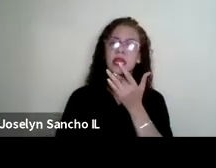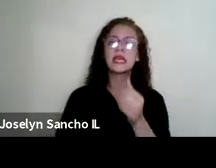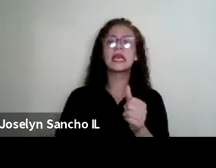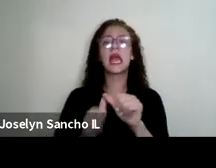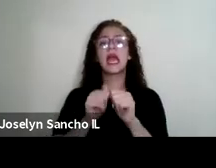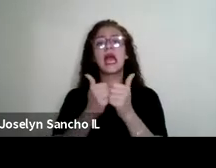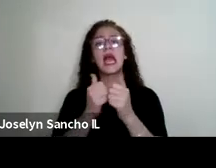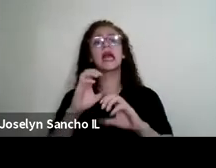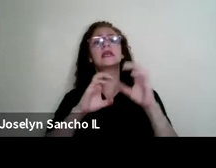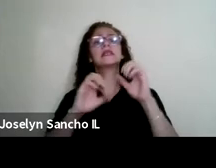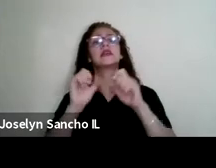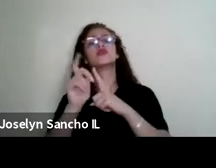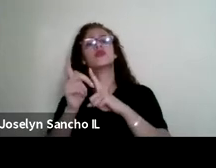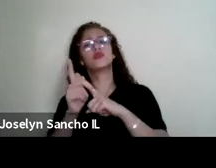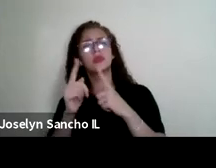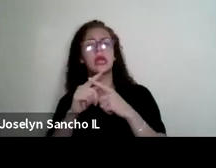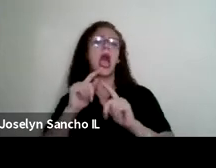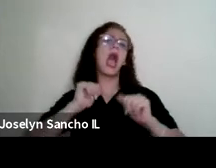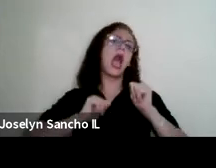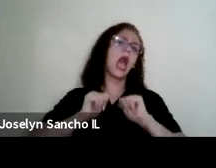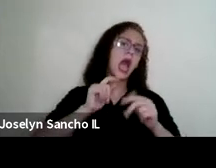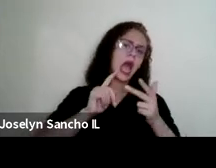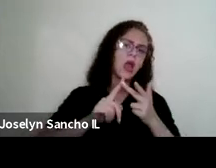de ciencias sociales, de artes, de